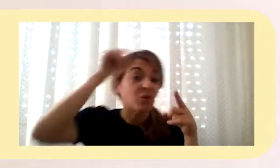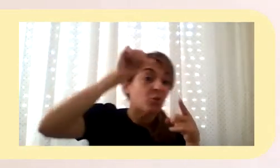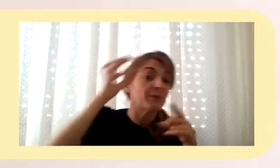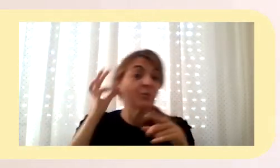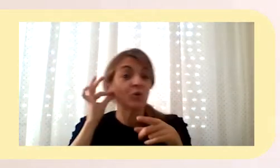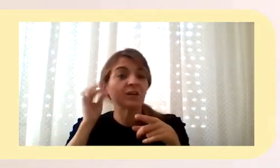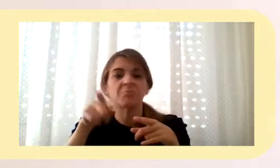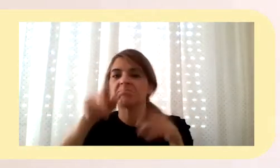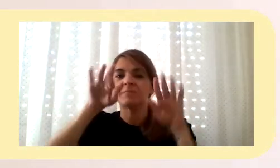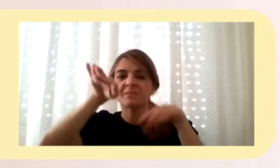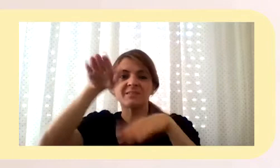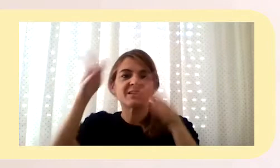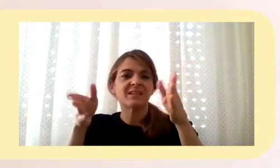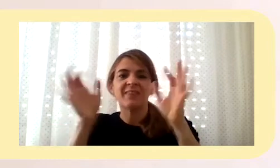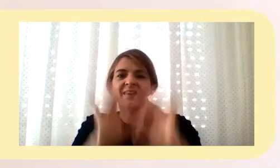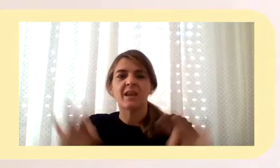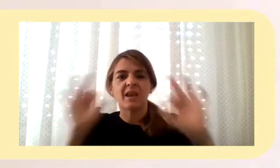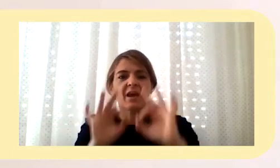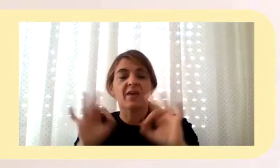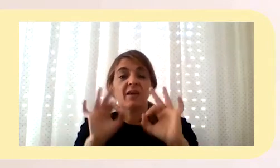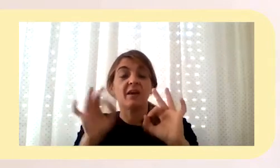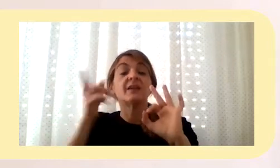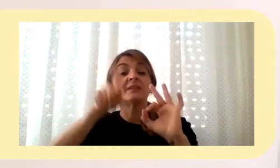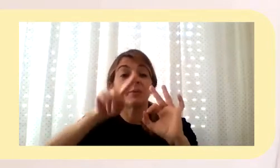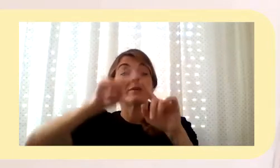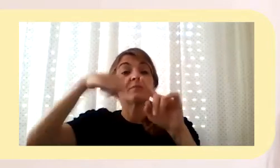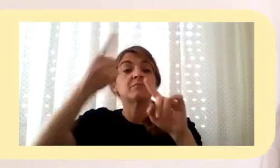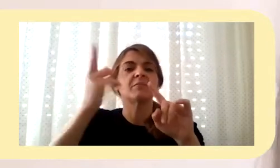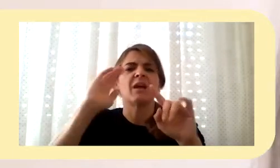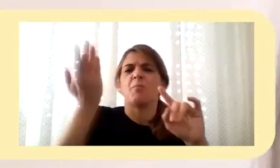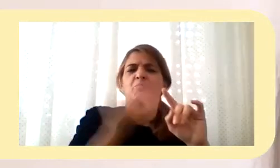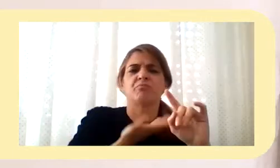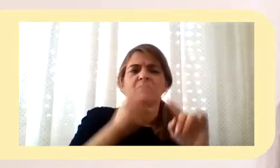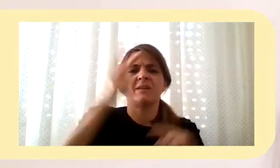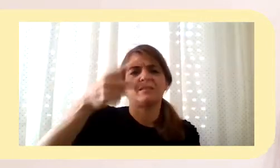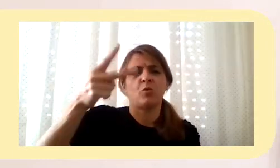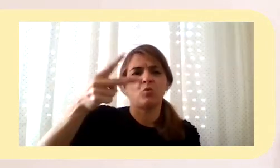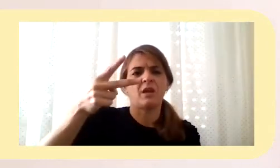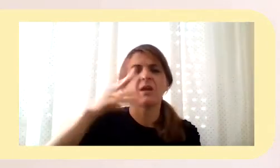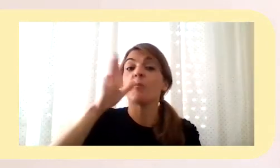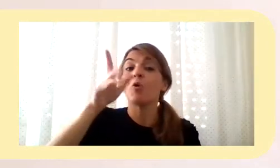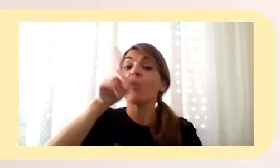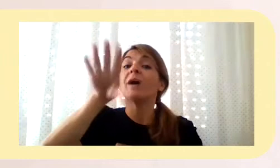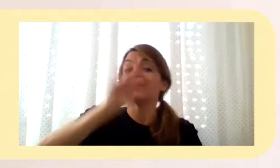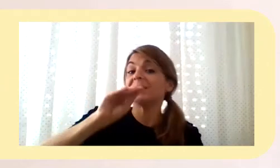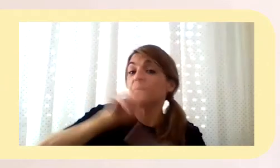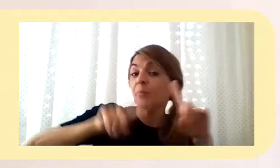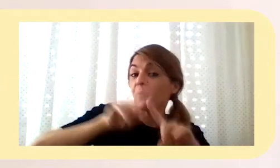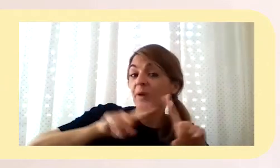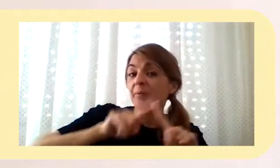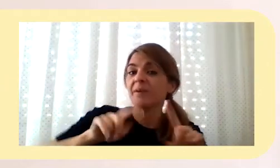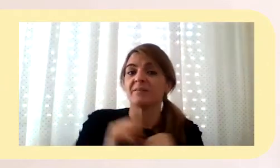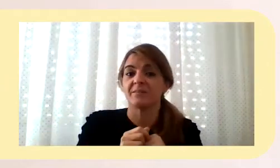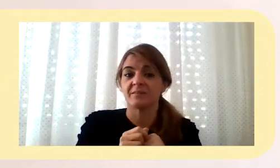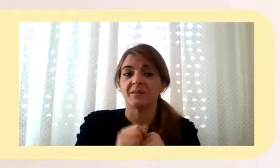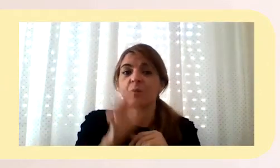mujeres, y por desgracia también se puede producir una revictimización secundaria en la comprensión de los problemas de base social con un